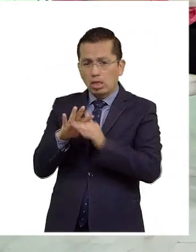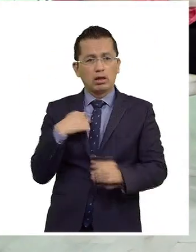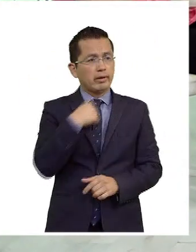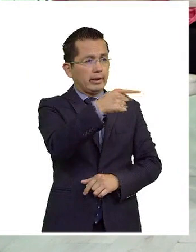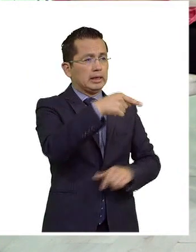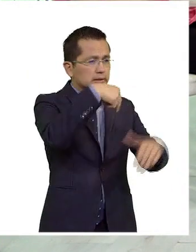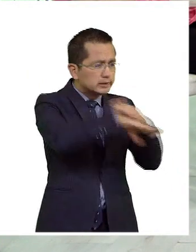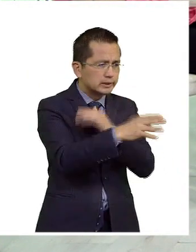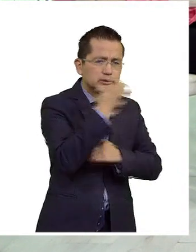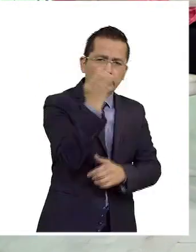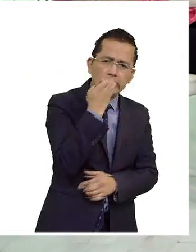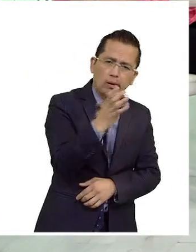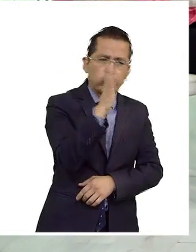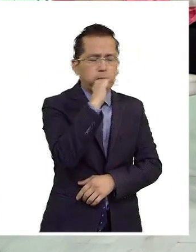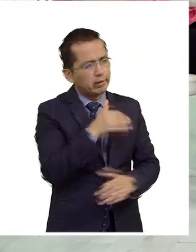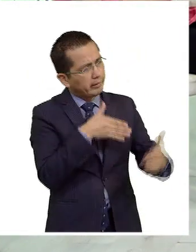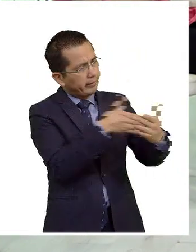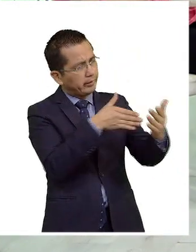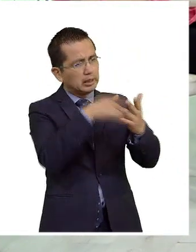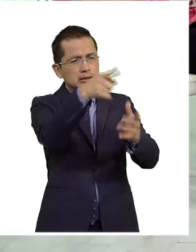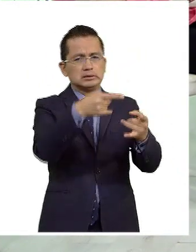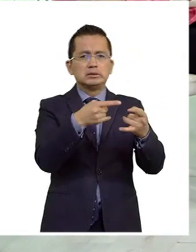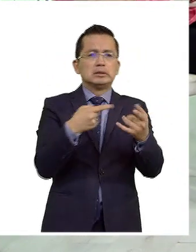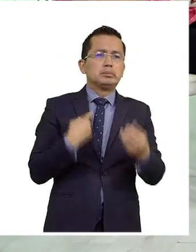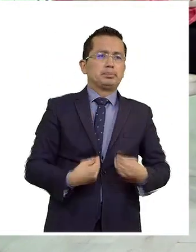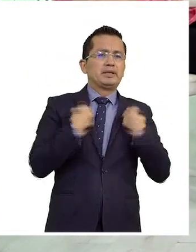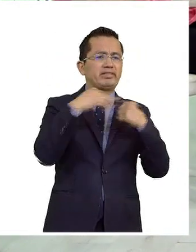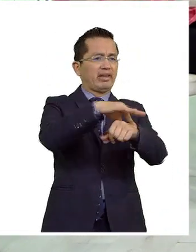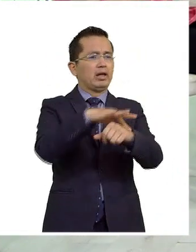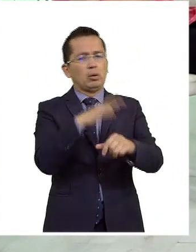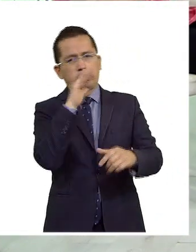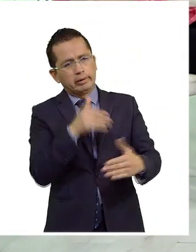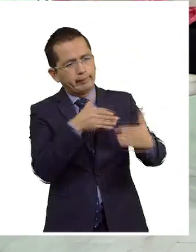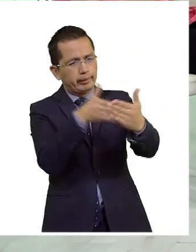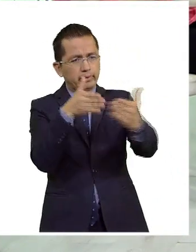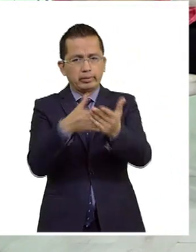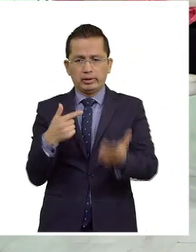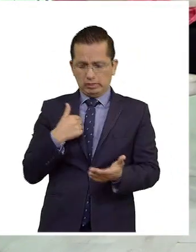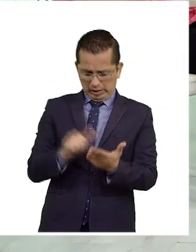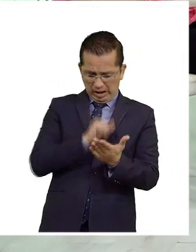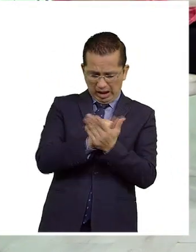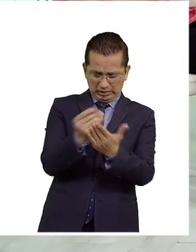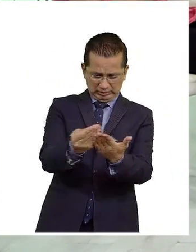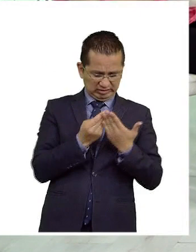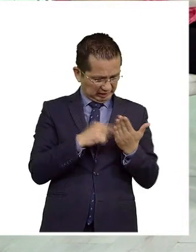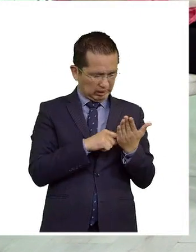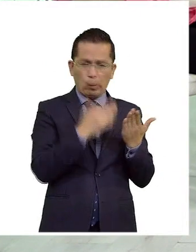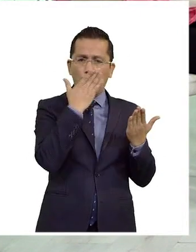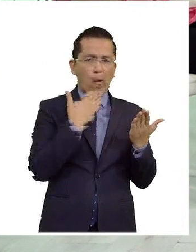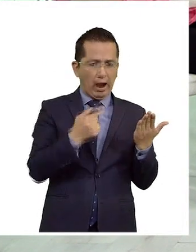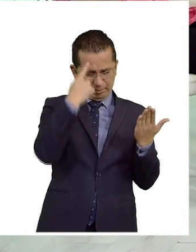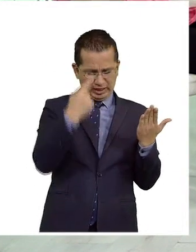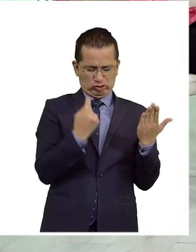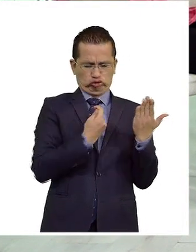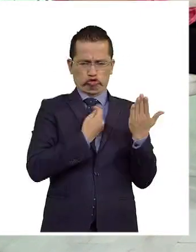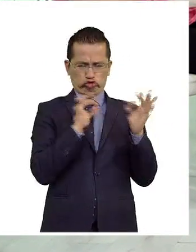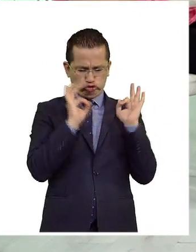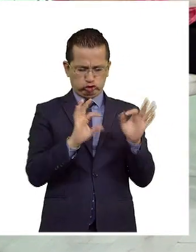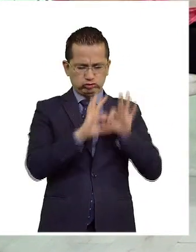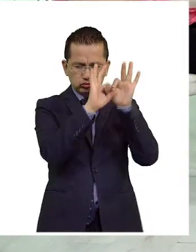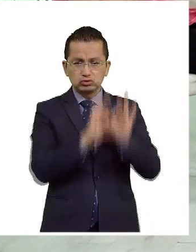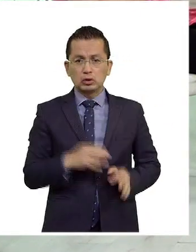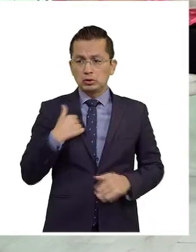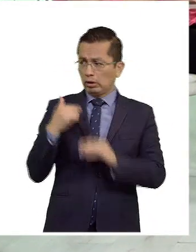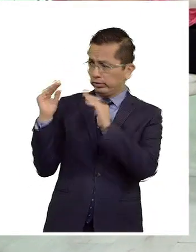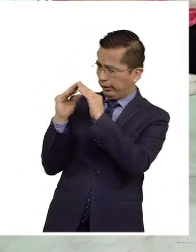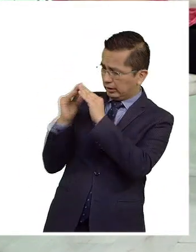historia, no puedo tener un acta de nacimiento y además en mi casa no me pueden nombrar siquiera. Pues yo creo que no hay también